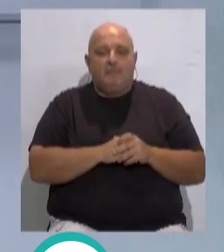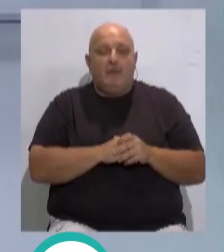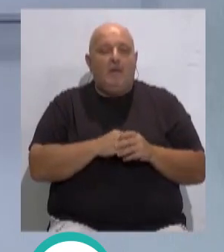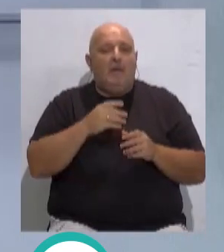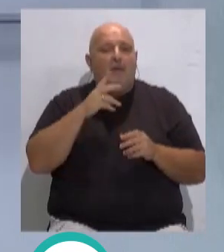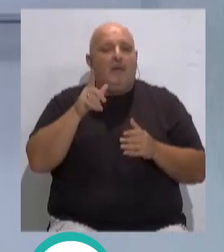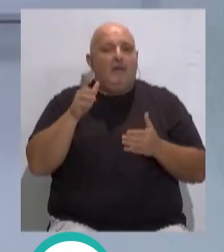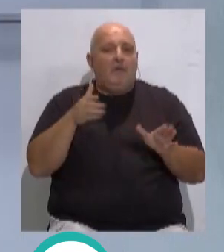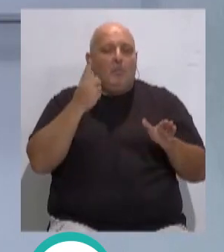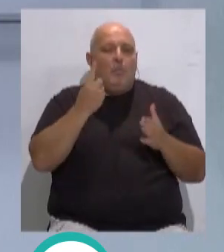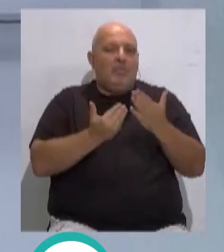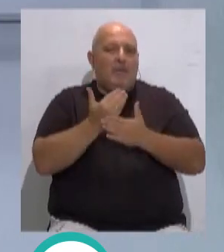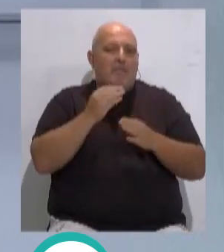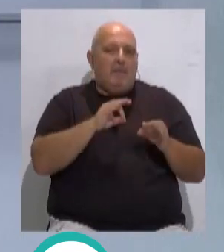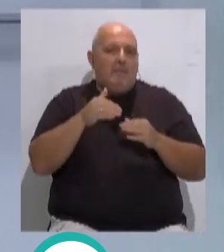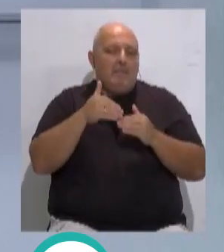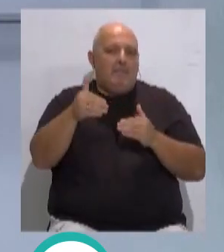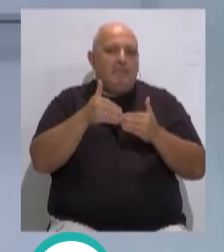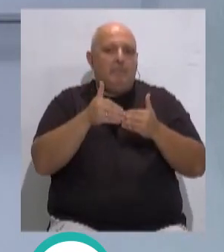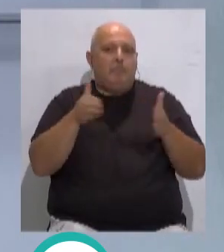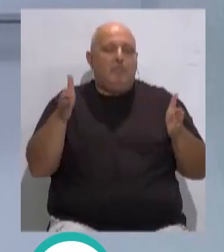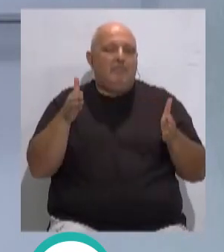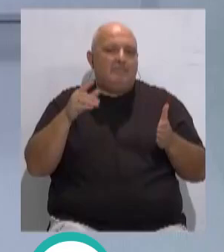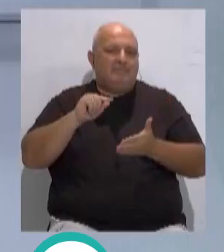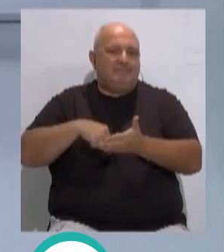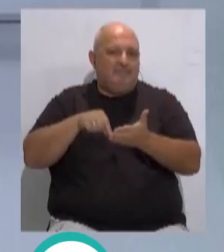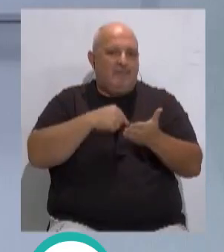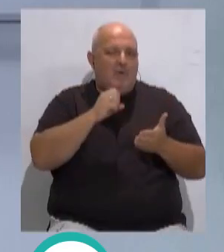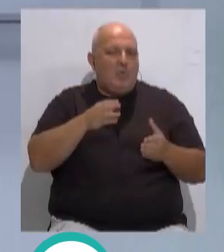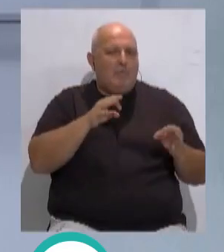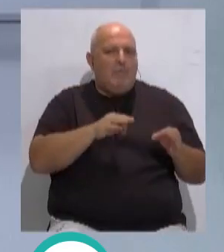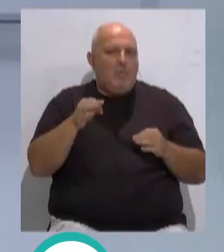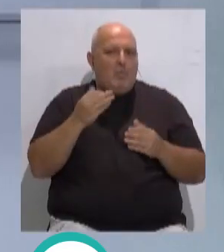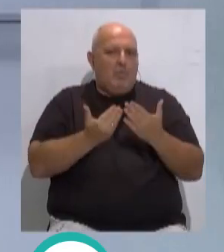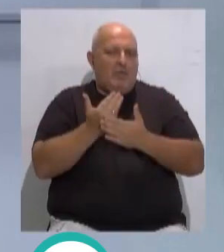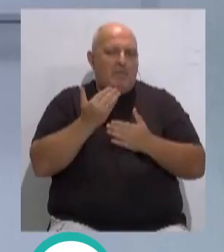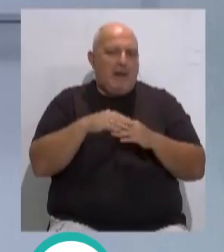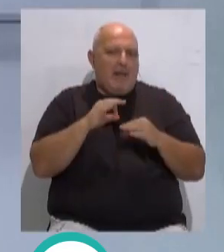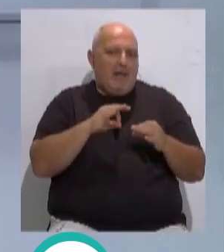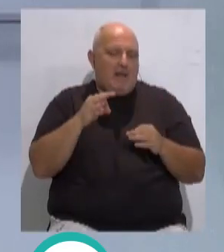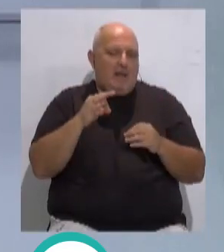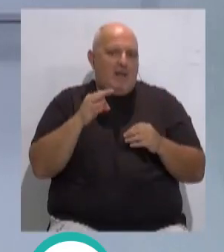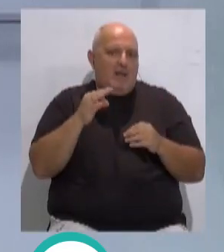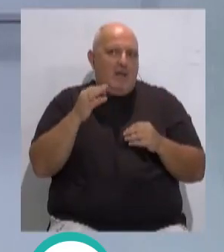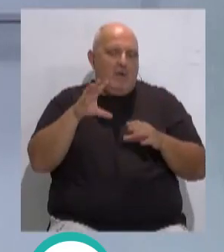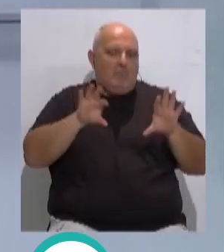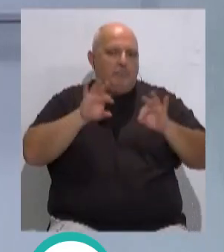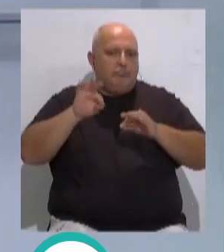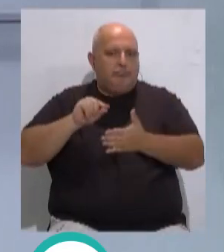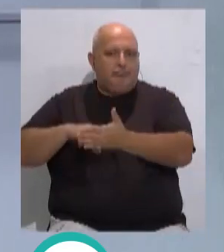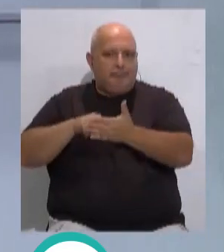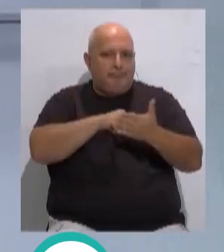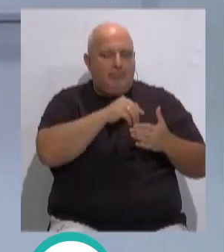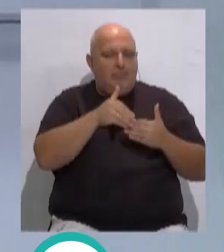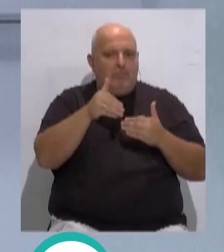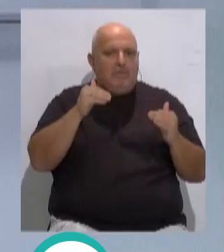Y resta poco más de un día para que se abra el mercado y los clubes tengan al día sus cuentas para confeccionar las plantillas de